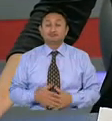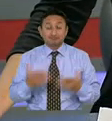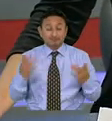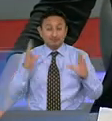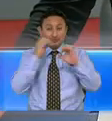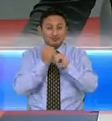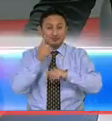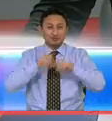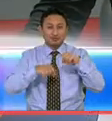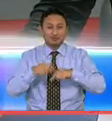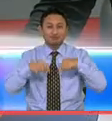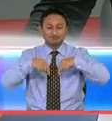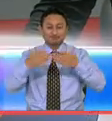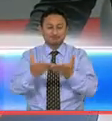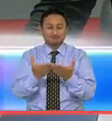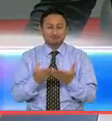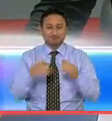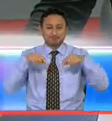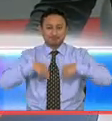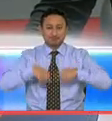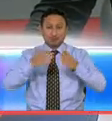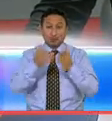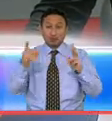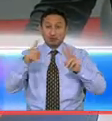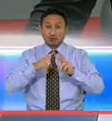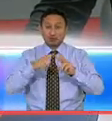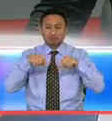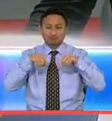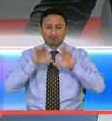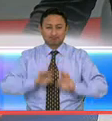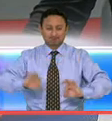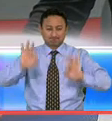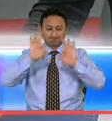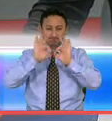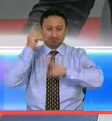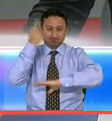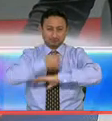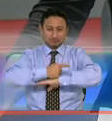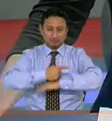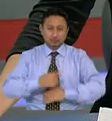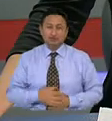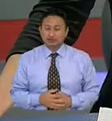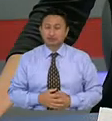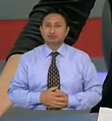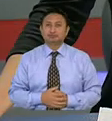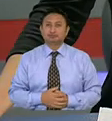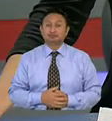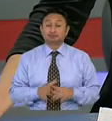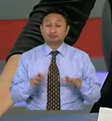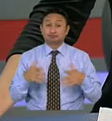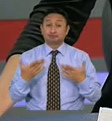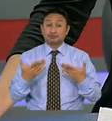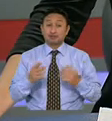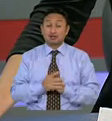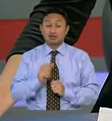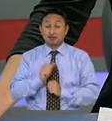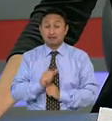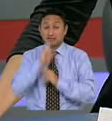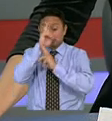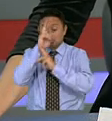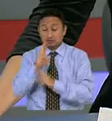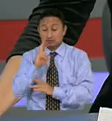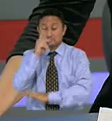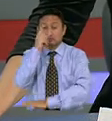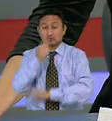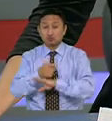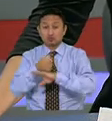Muy buenas noches, amigos, y bienvenidos a la emisión estelar del Comercio TV. Aquí, lo más destacado del día. Por incumplimiento de orden